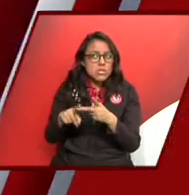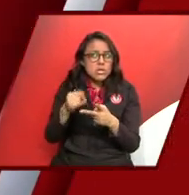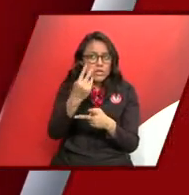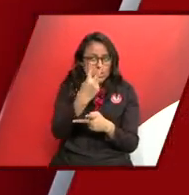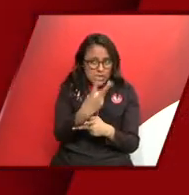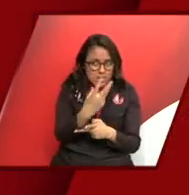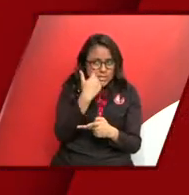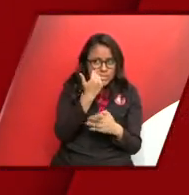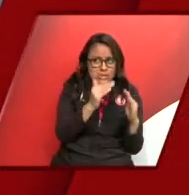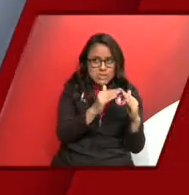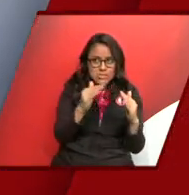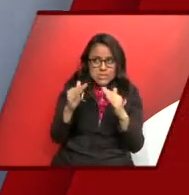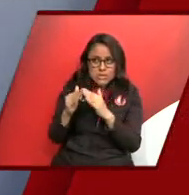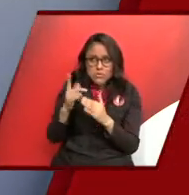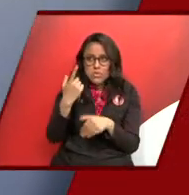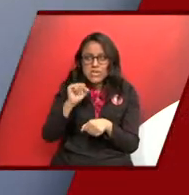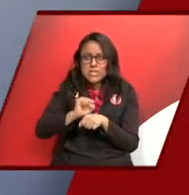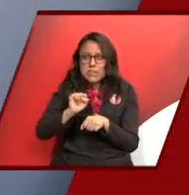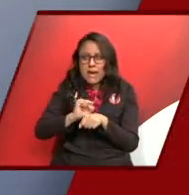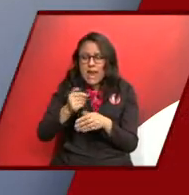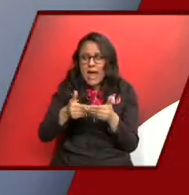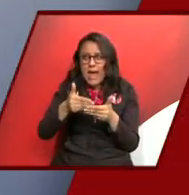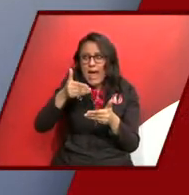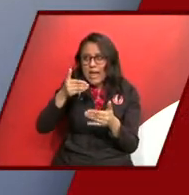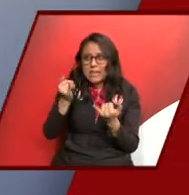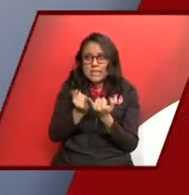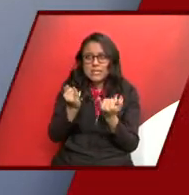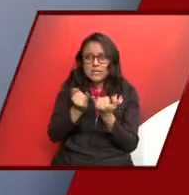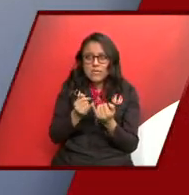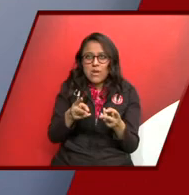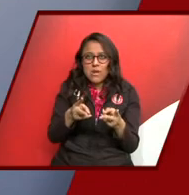tres. Unas semanas antes habían robado